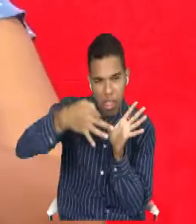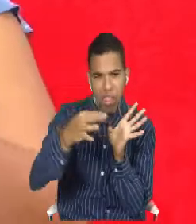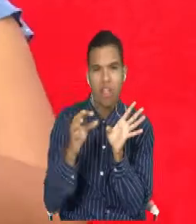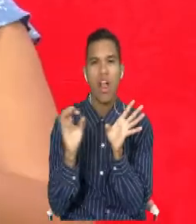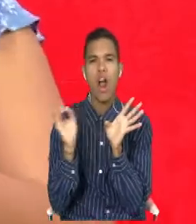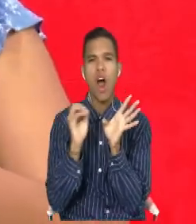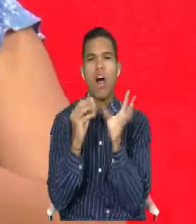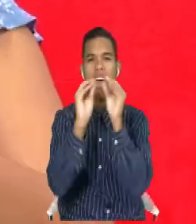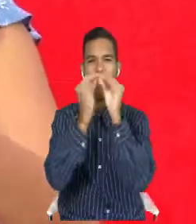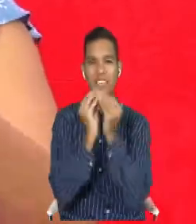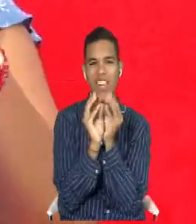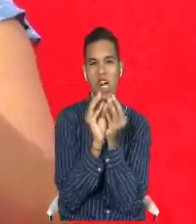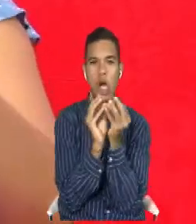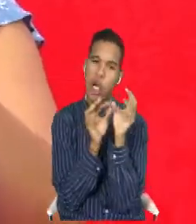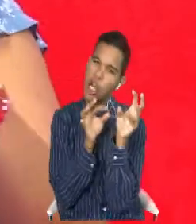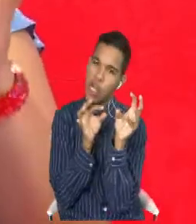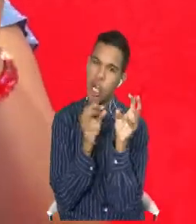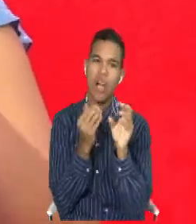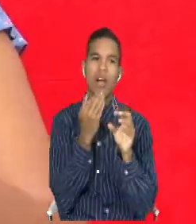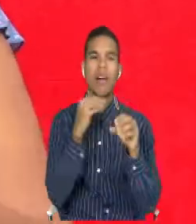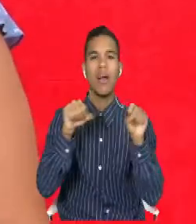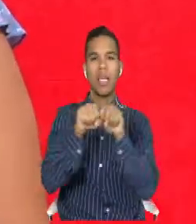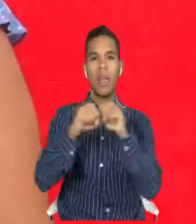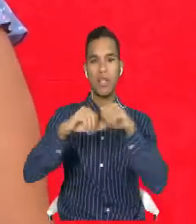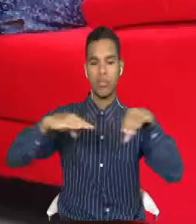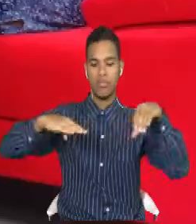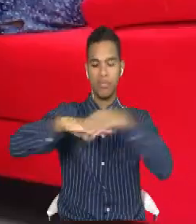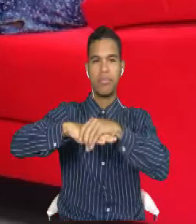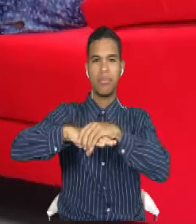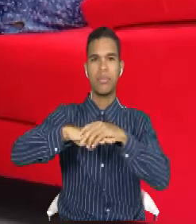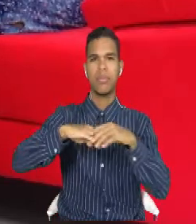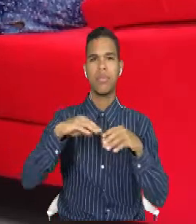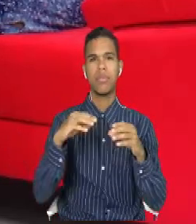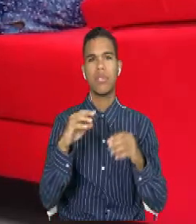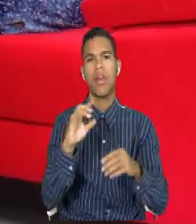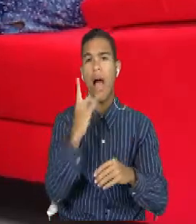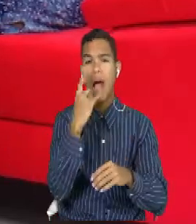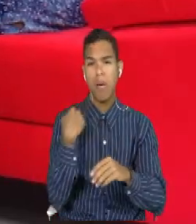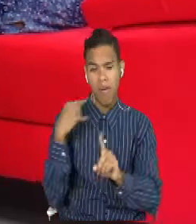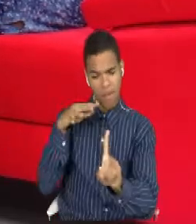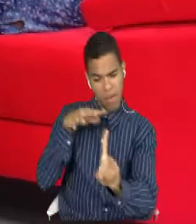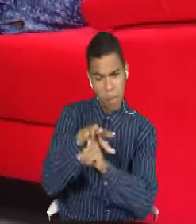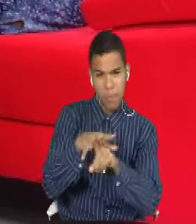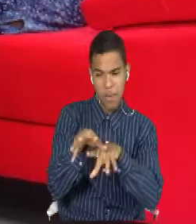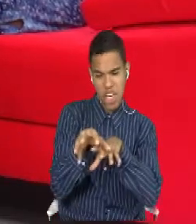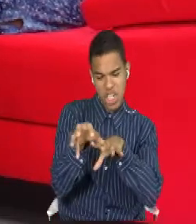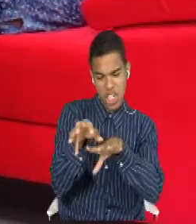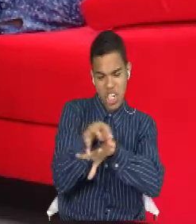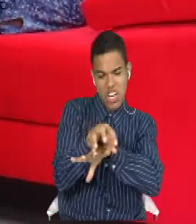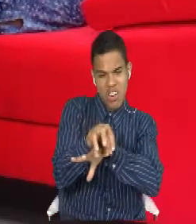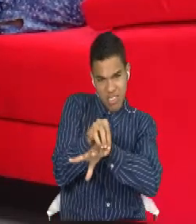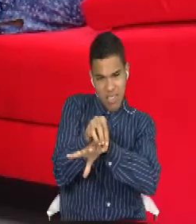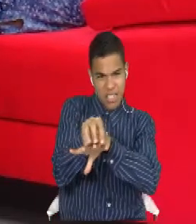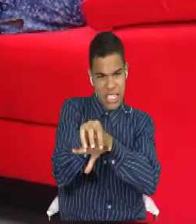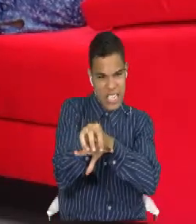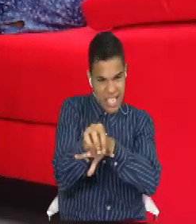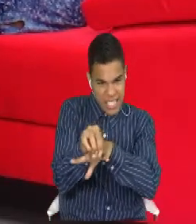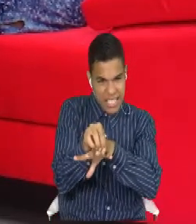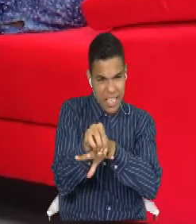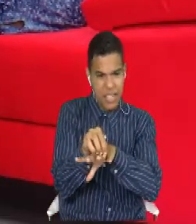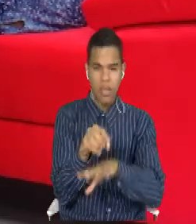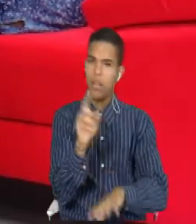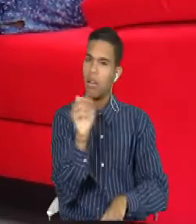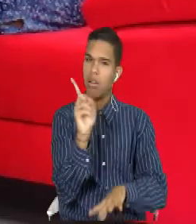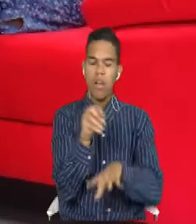la figura me puse el zapato y ¡prum!, se me recogió el esmalte. Entonces estas son cosas, los plus que tiene